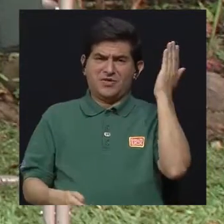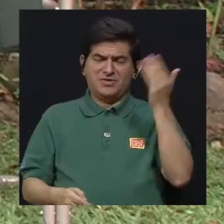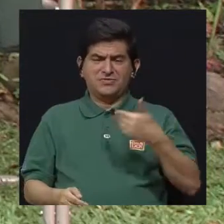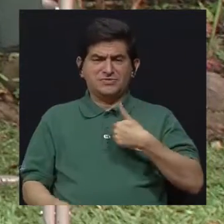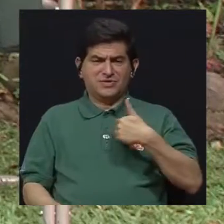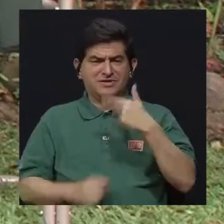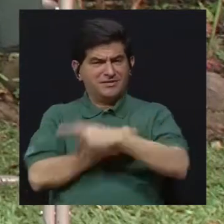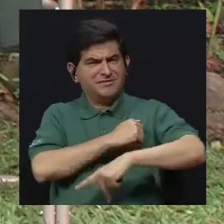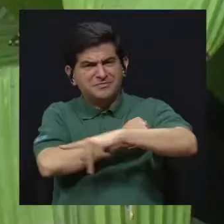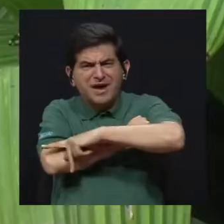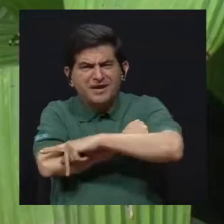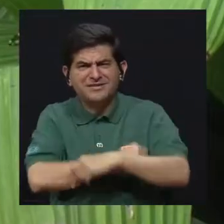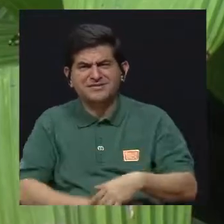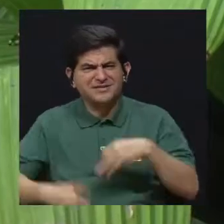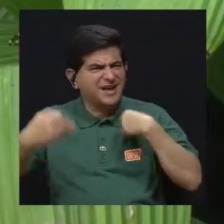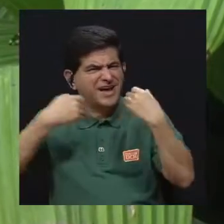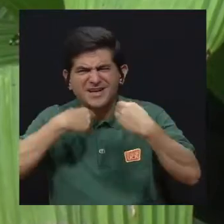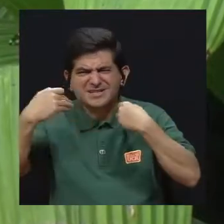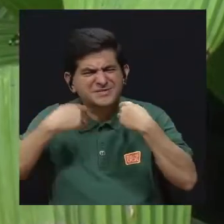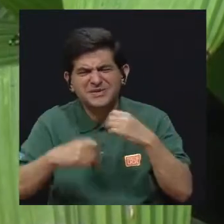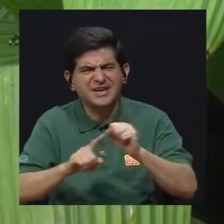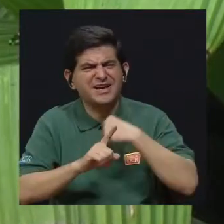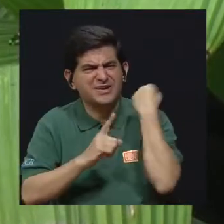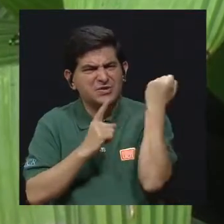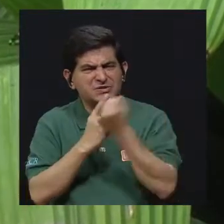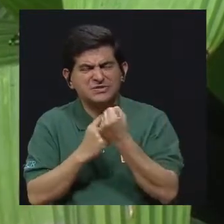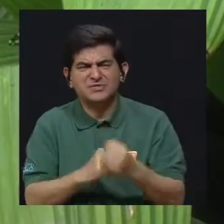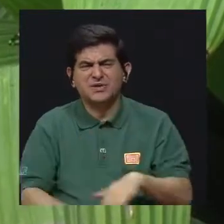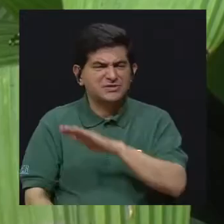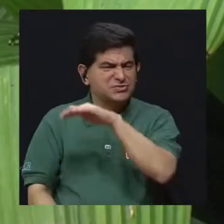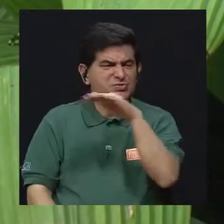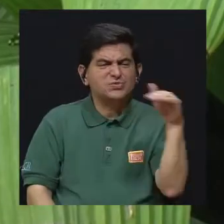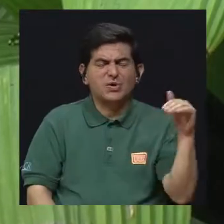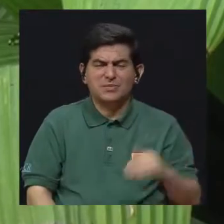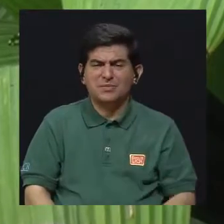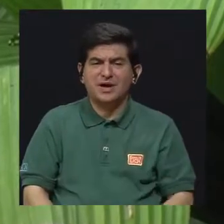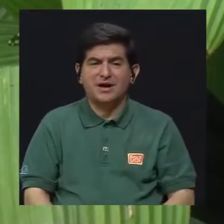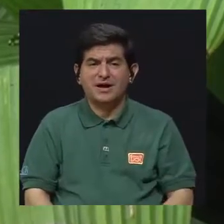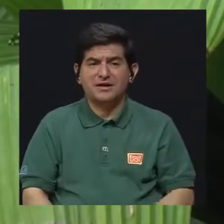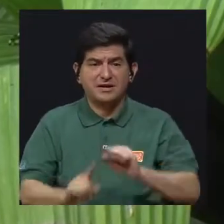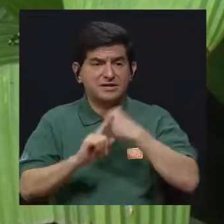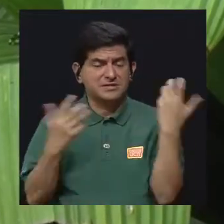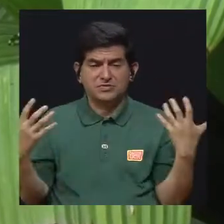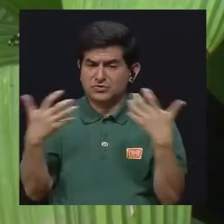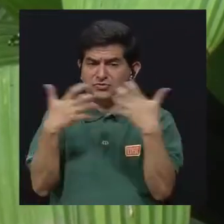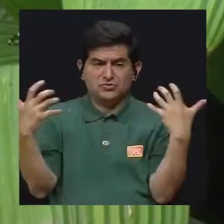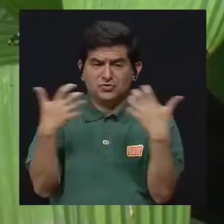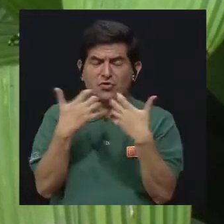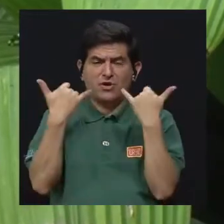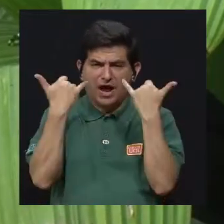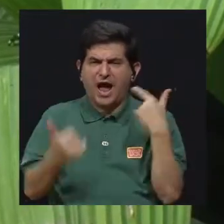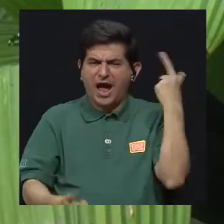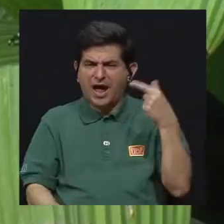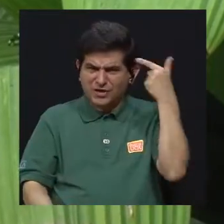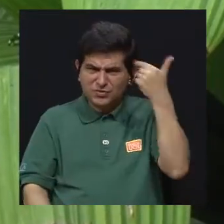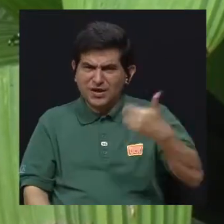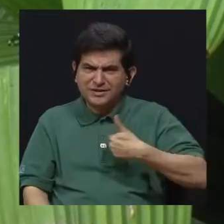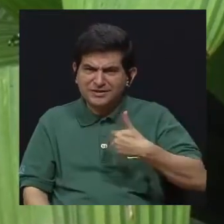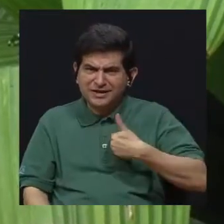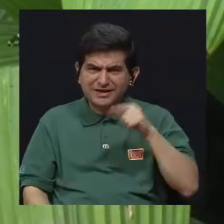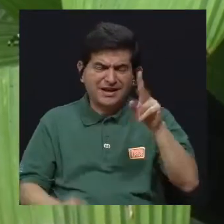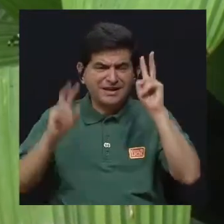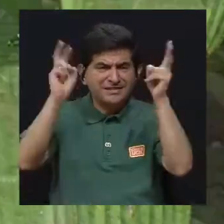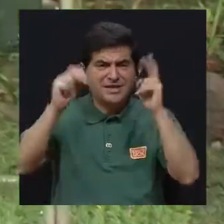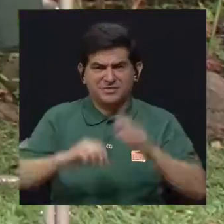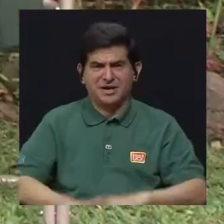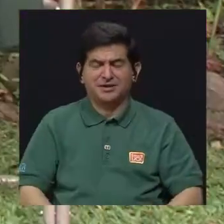que plantea el país. ¿Podría explicarnos cuál es la situación de nuestros mares, cuáles son las incoherencias que hemos visto en la actual administración respecto a